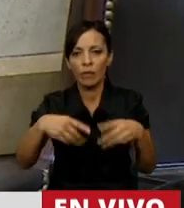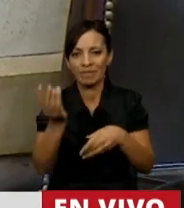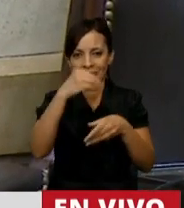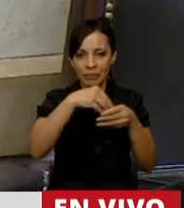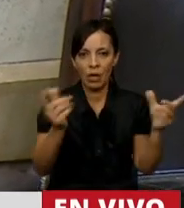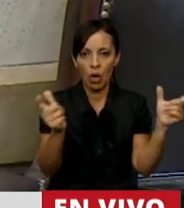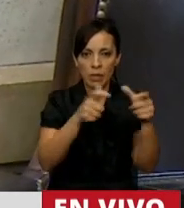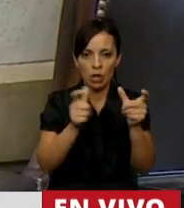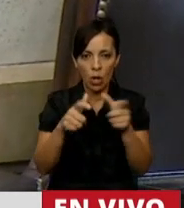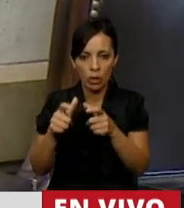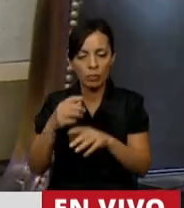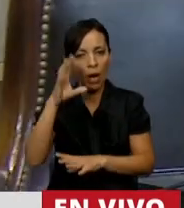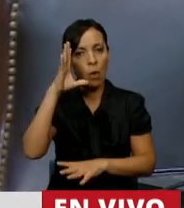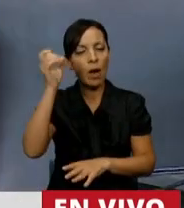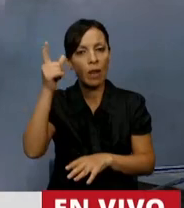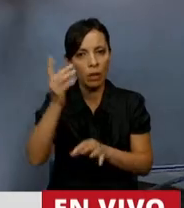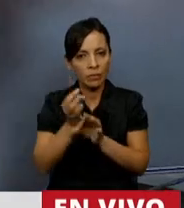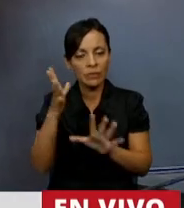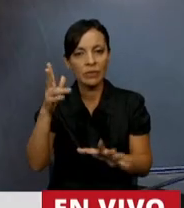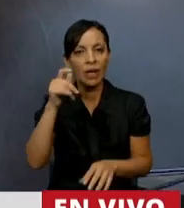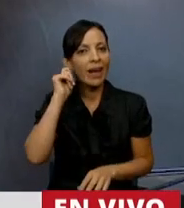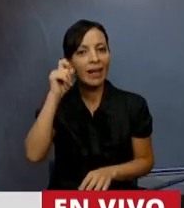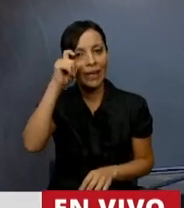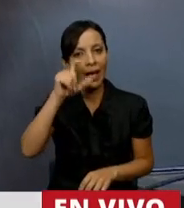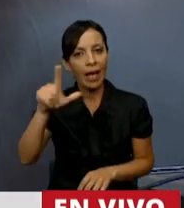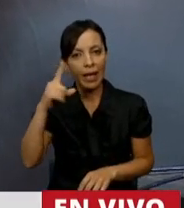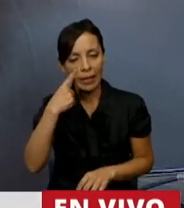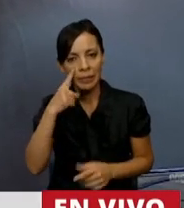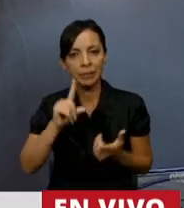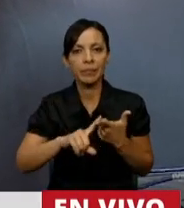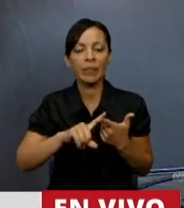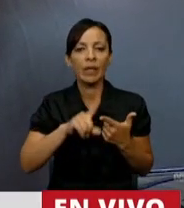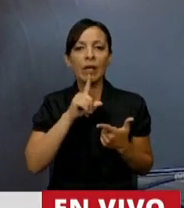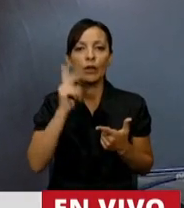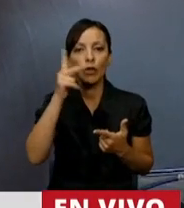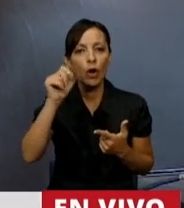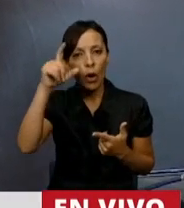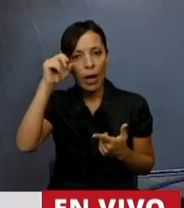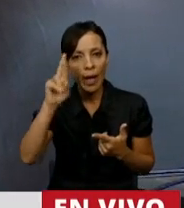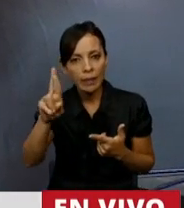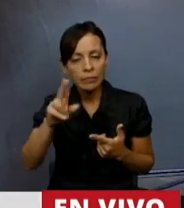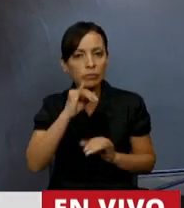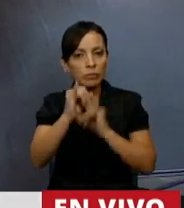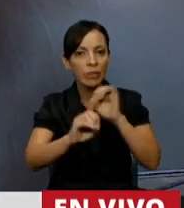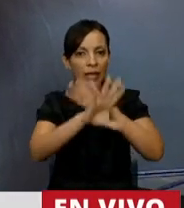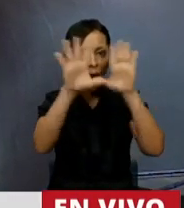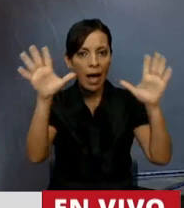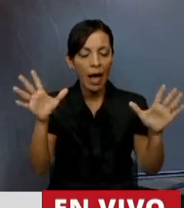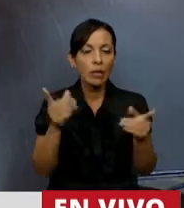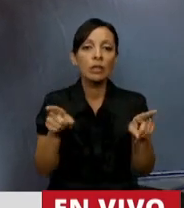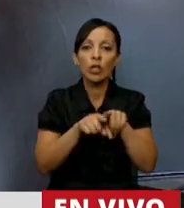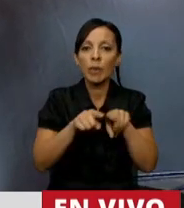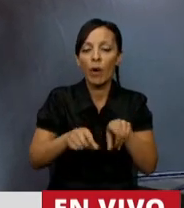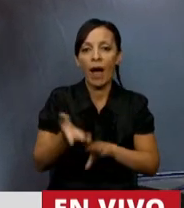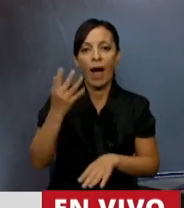comisiones, recuerdo a la doctora Geli, al doctor Toller, que lo expresaron con muchísima claridad ahora y como fue expresado también